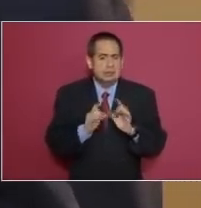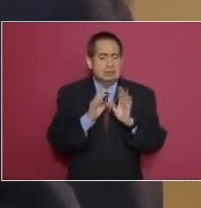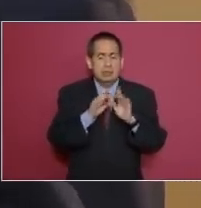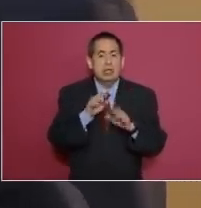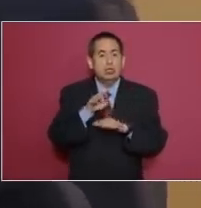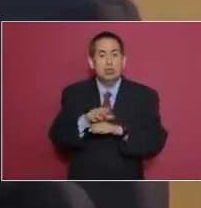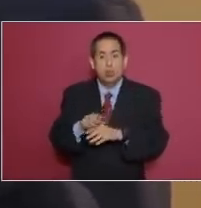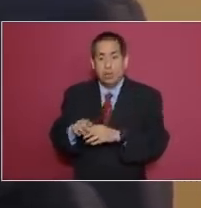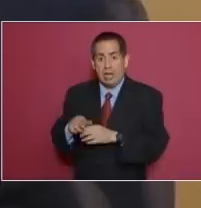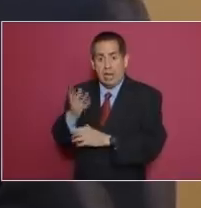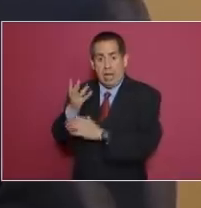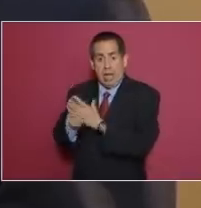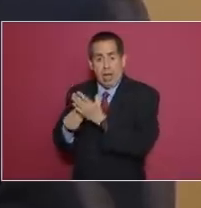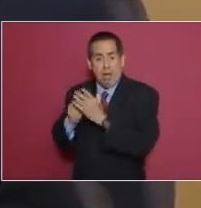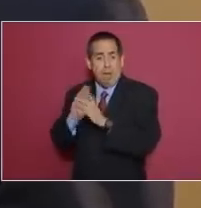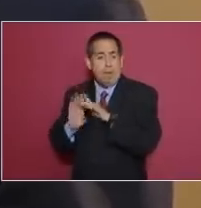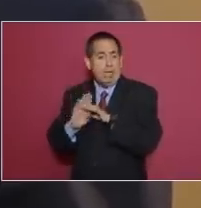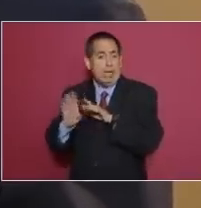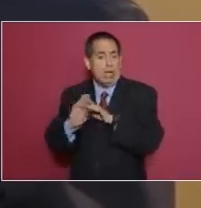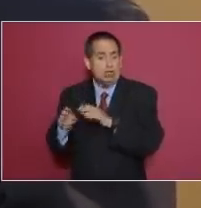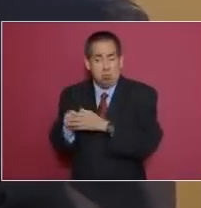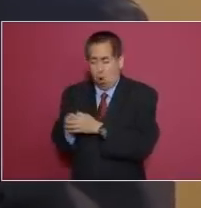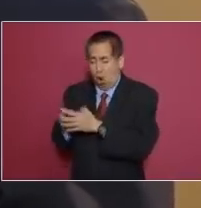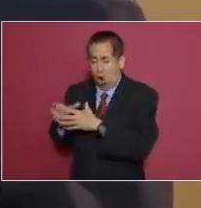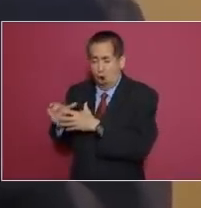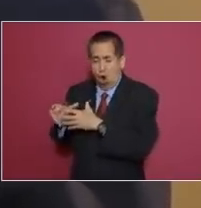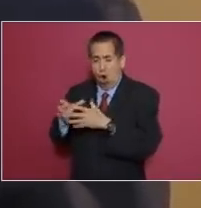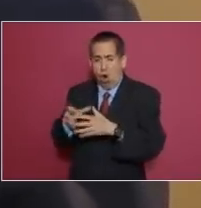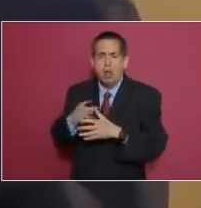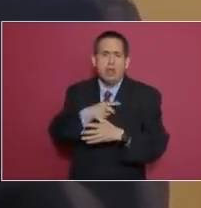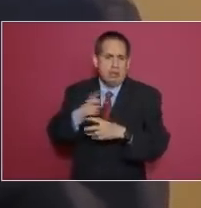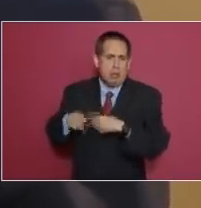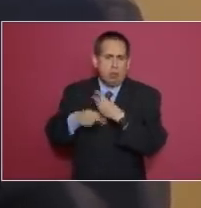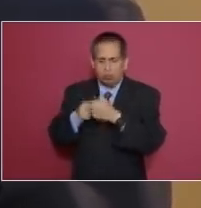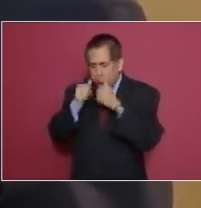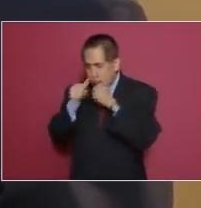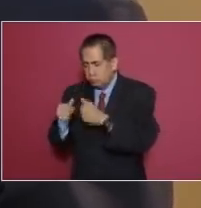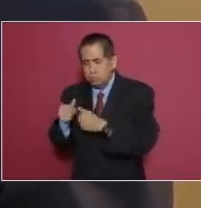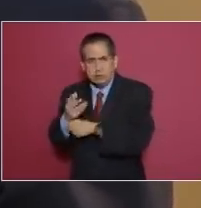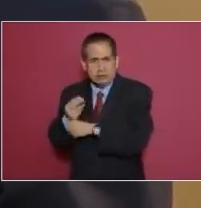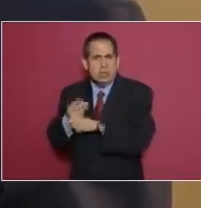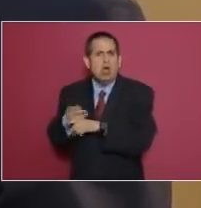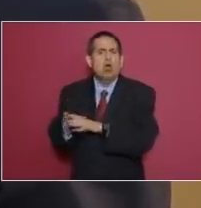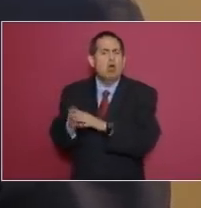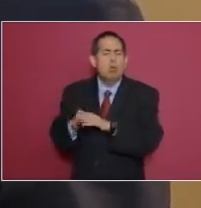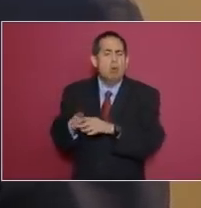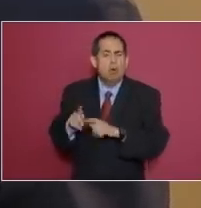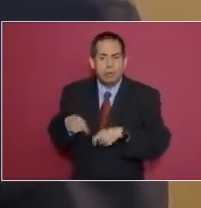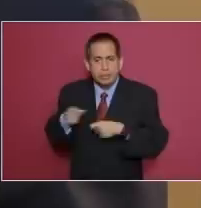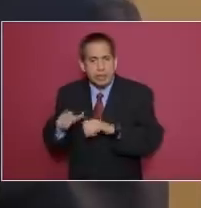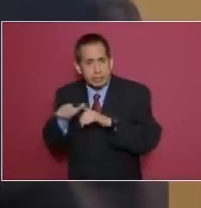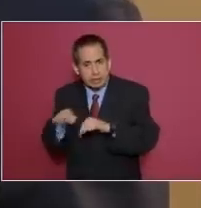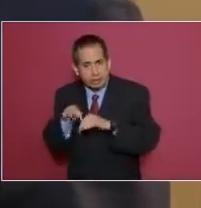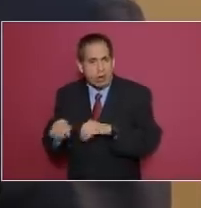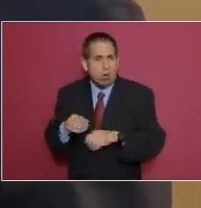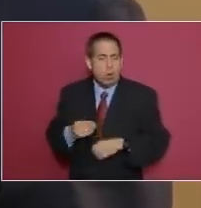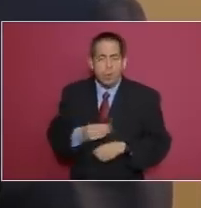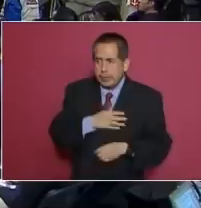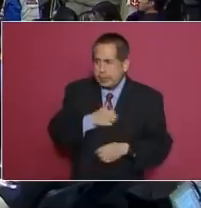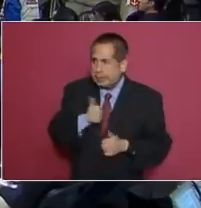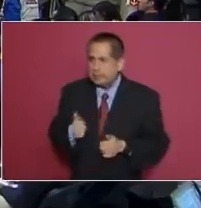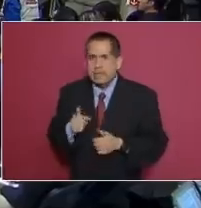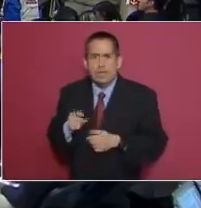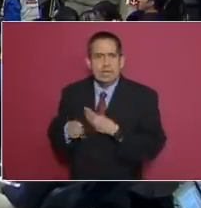fenómeno migratorio, atendiendo las causas, con crecimiento, con empleo, con bienestar.